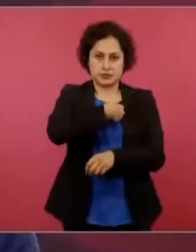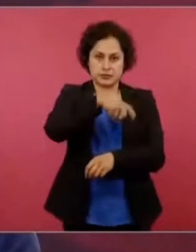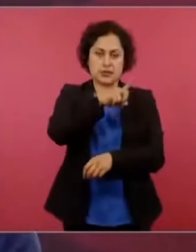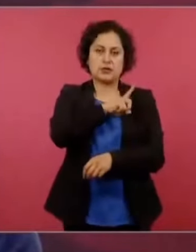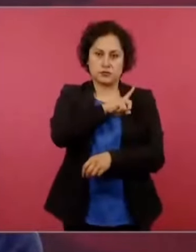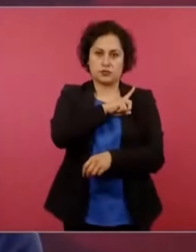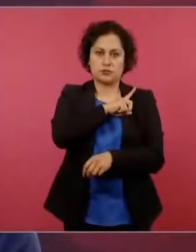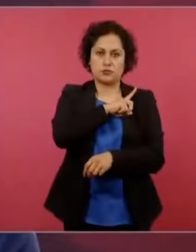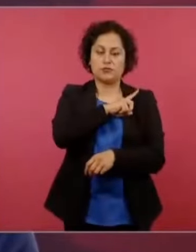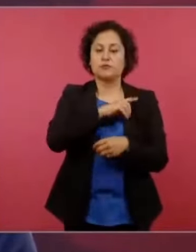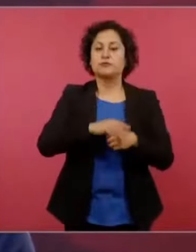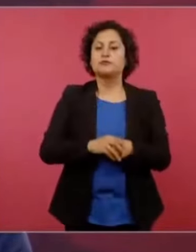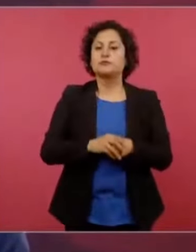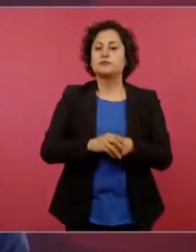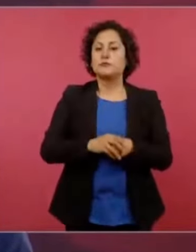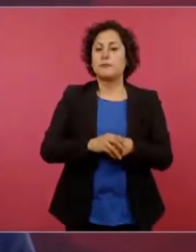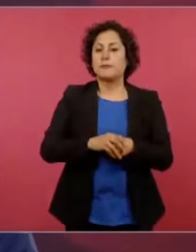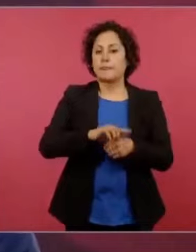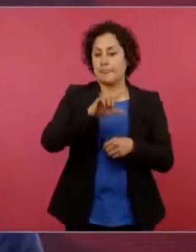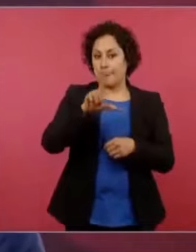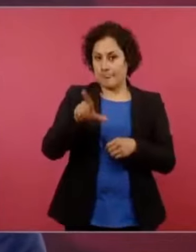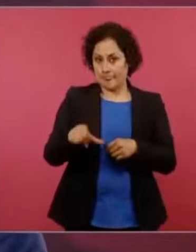el día 2